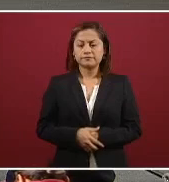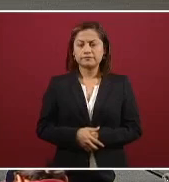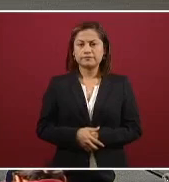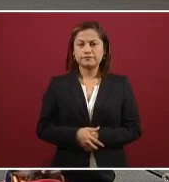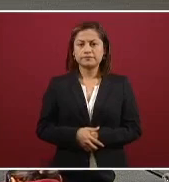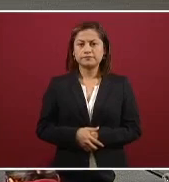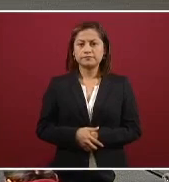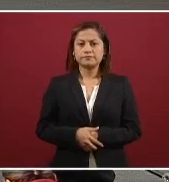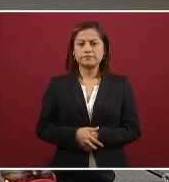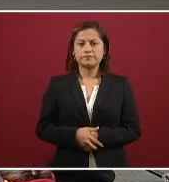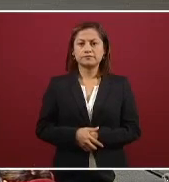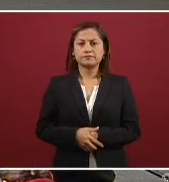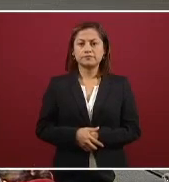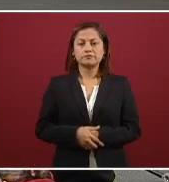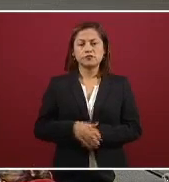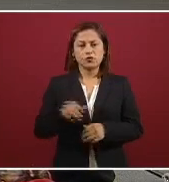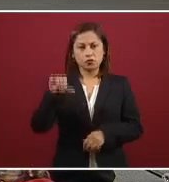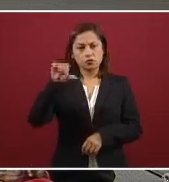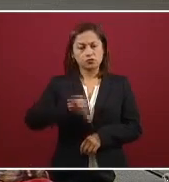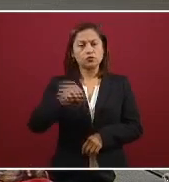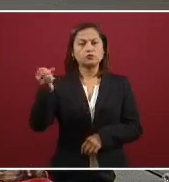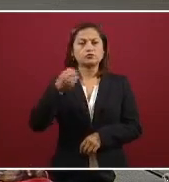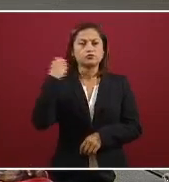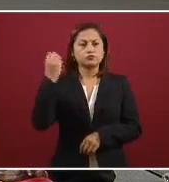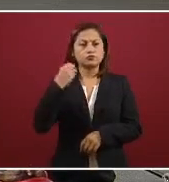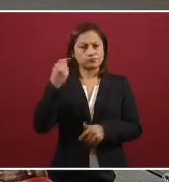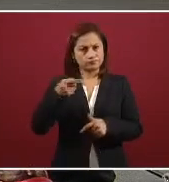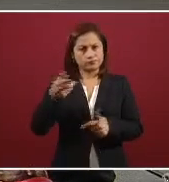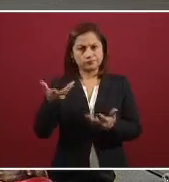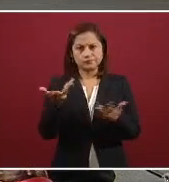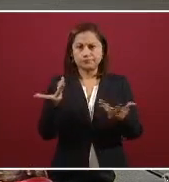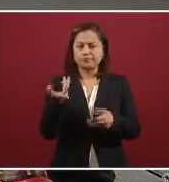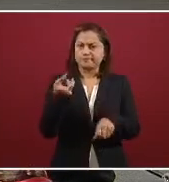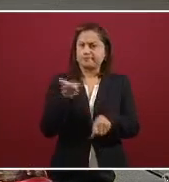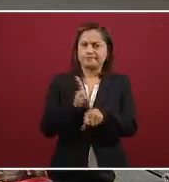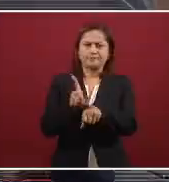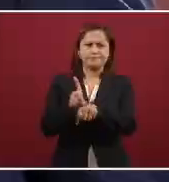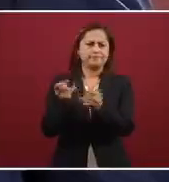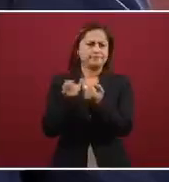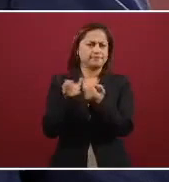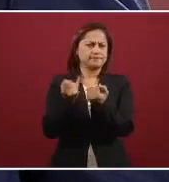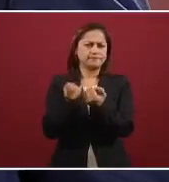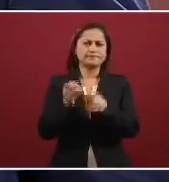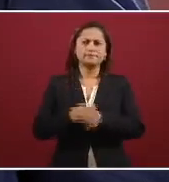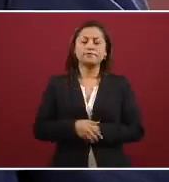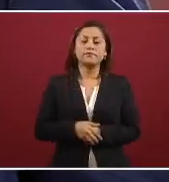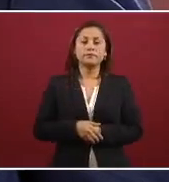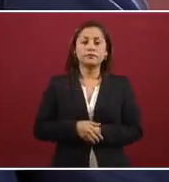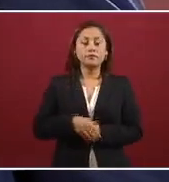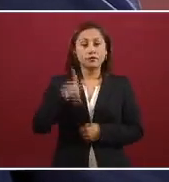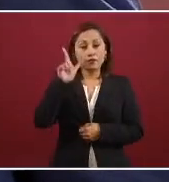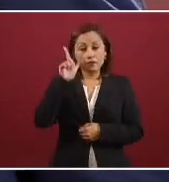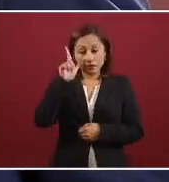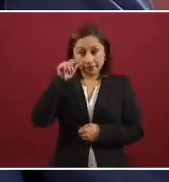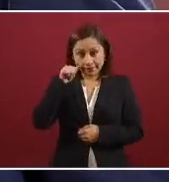llevar a cabo esta conferencia como todos los días. Mañana vamos a